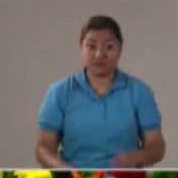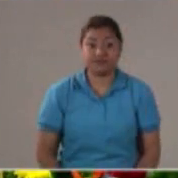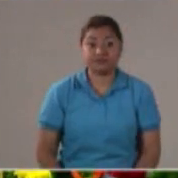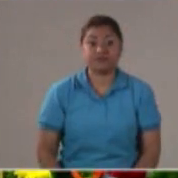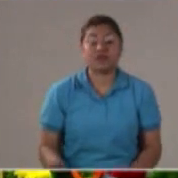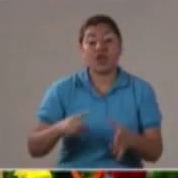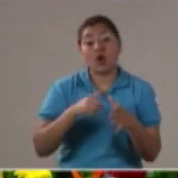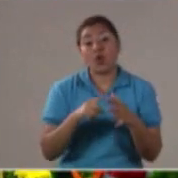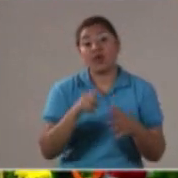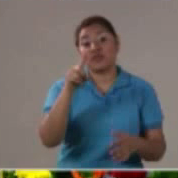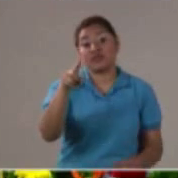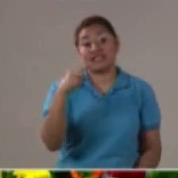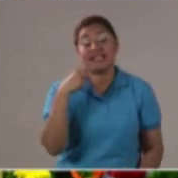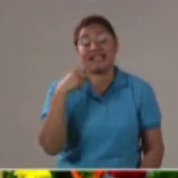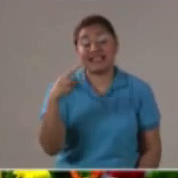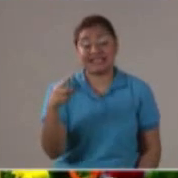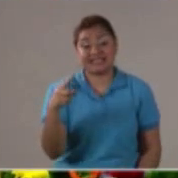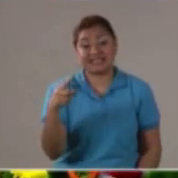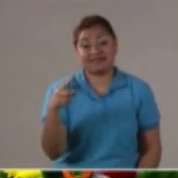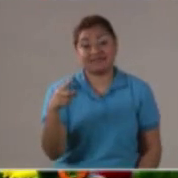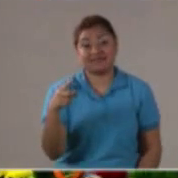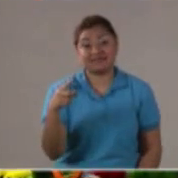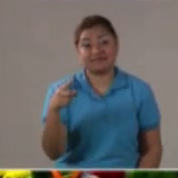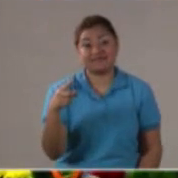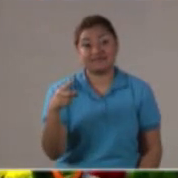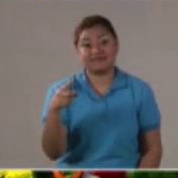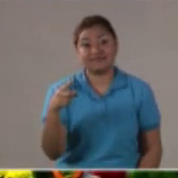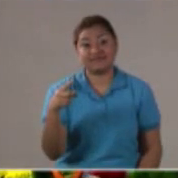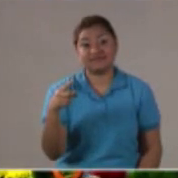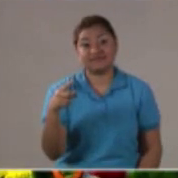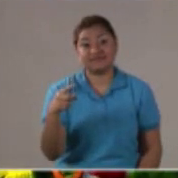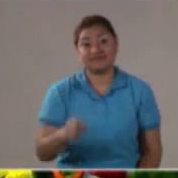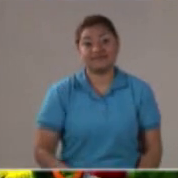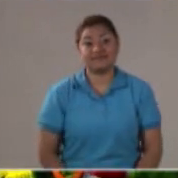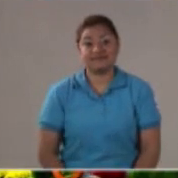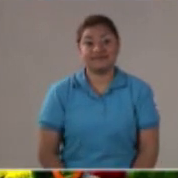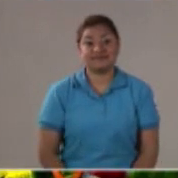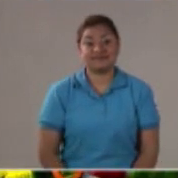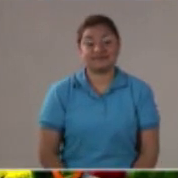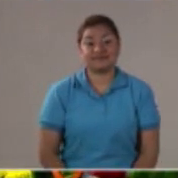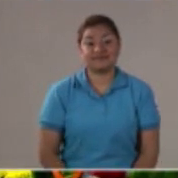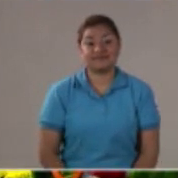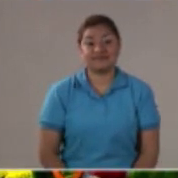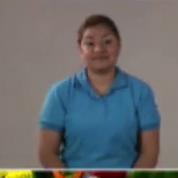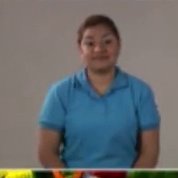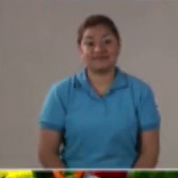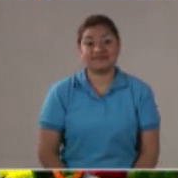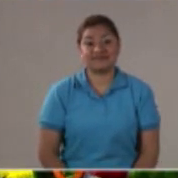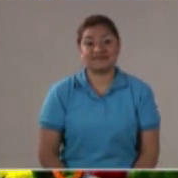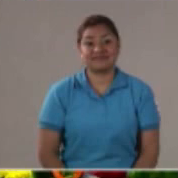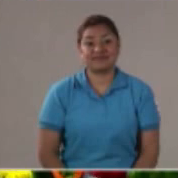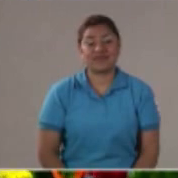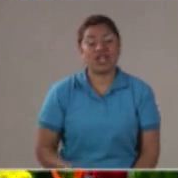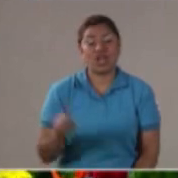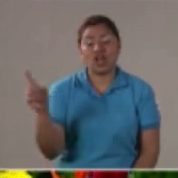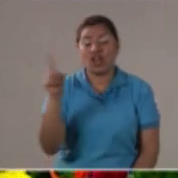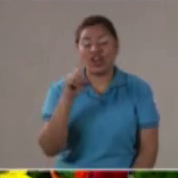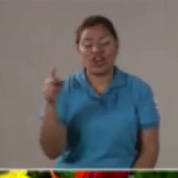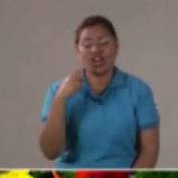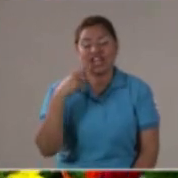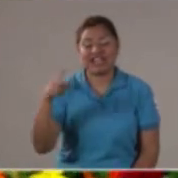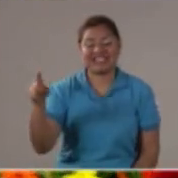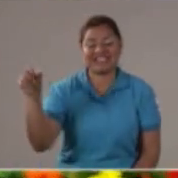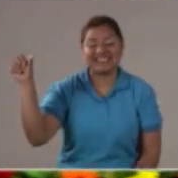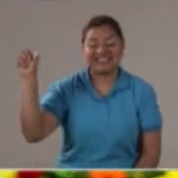Entonces cuando usted le dice, pero no se lo vaya a decir así, porque o sea, no sería: Señor, dale rocío para que este deje de ser bestia. No,